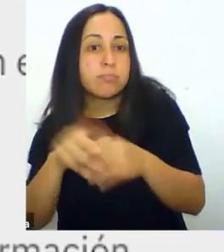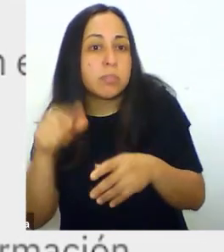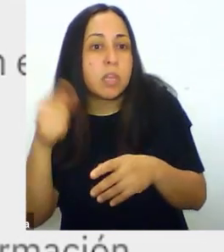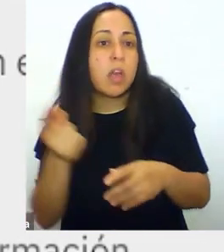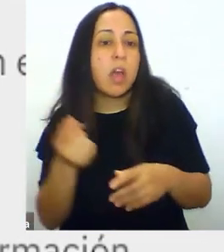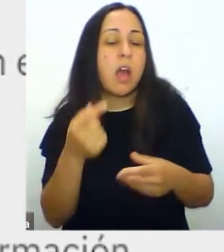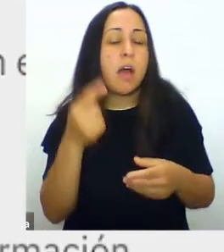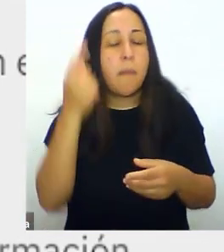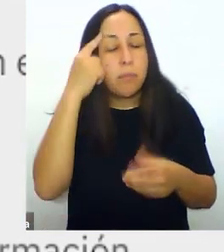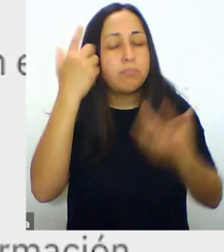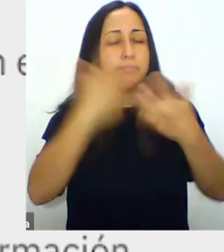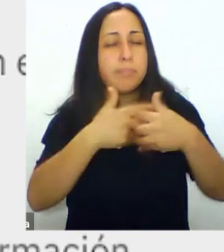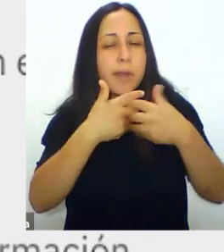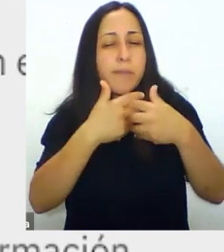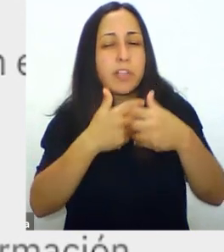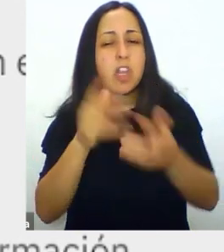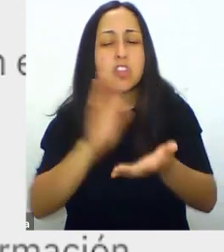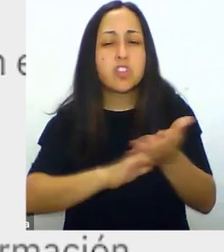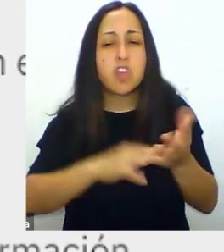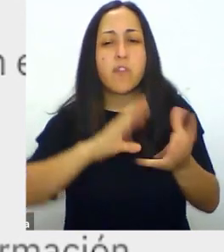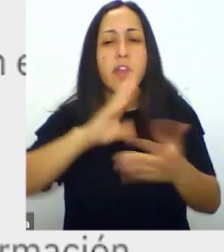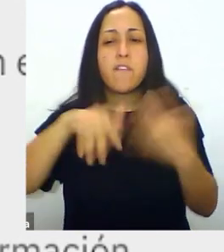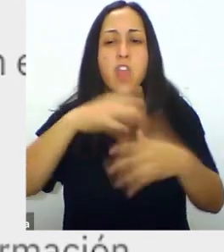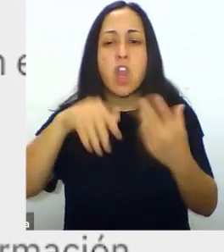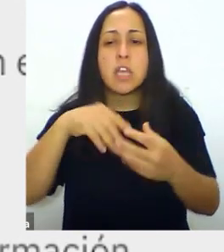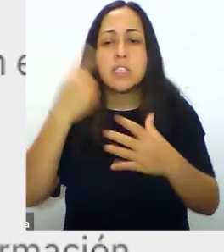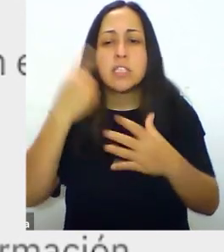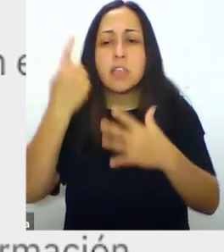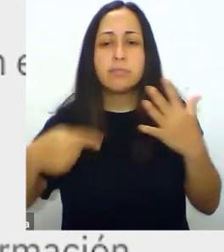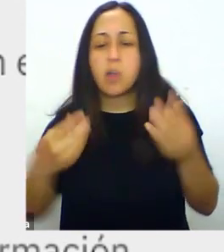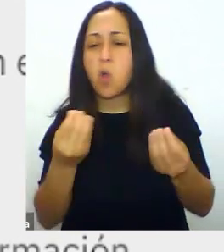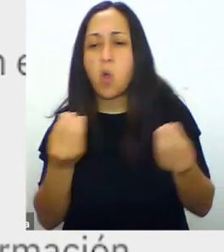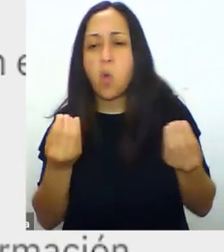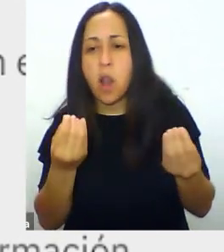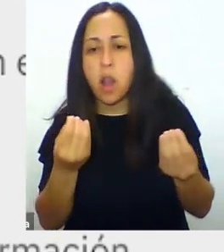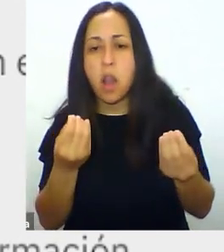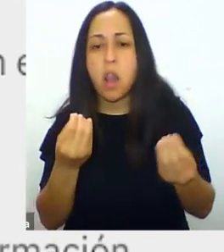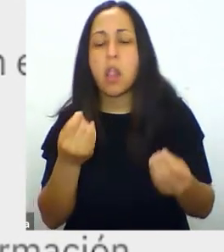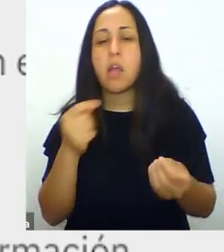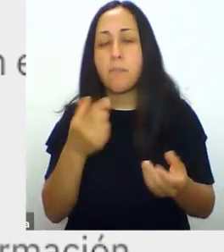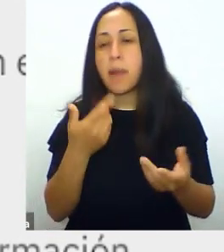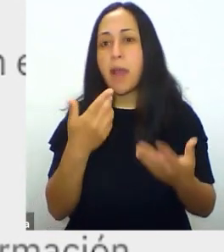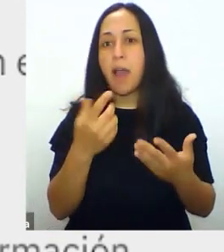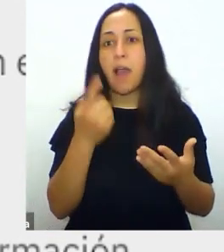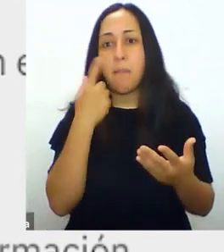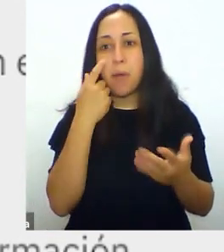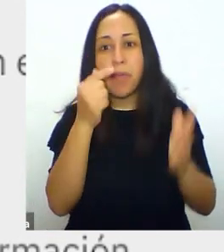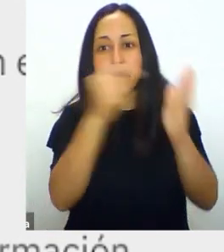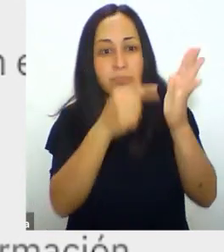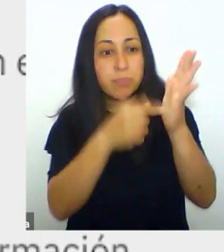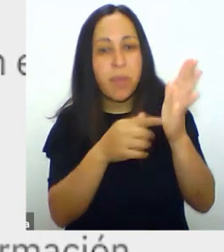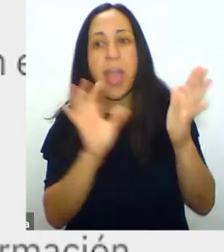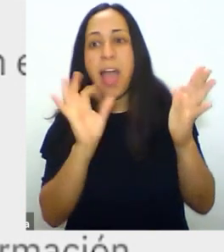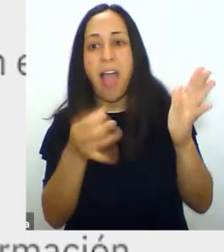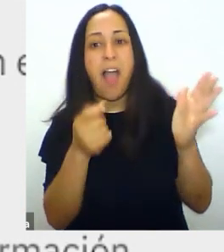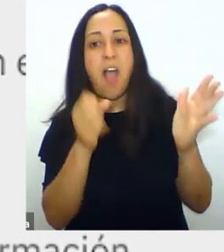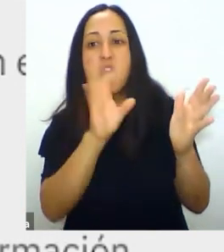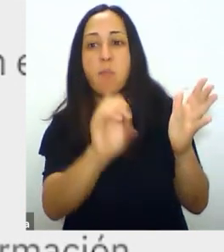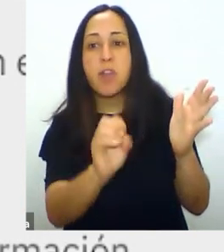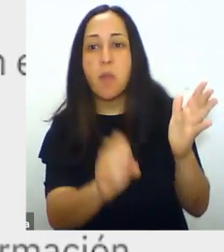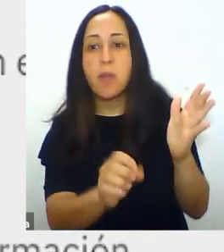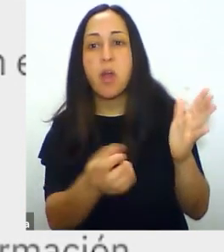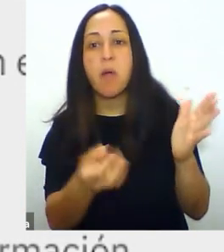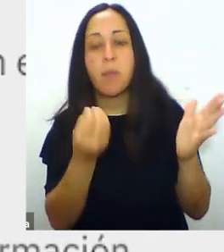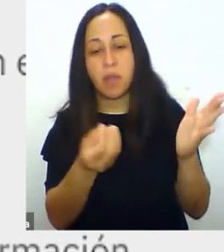de violencia se da en cada uno de estos casos, que podamos empezar a identificar y nombrar cada uno de estos tipos